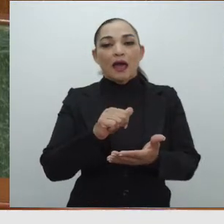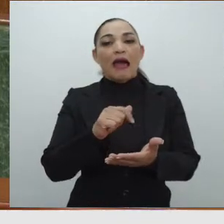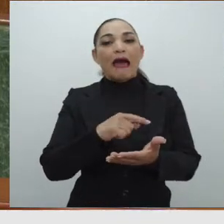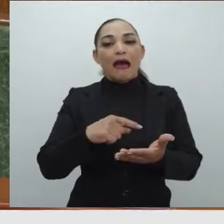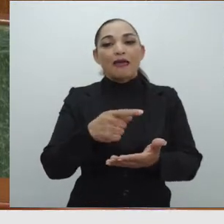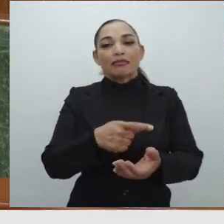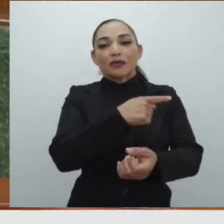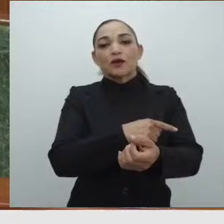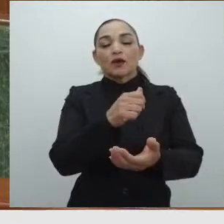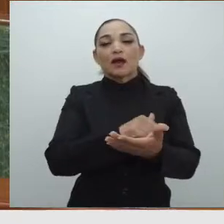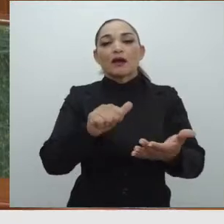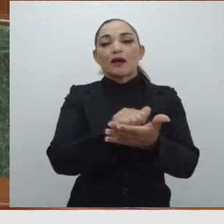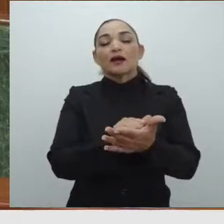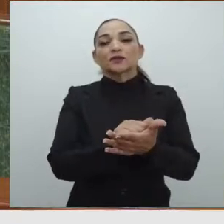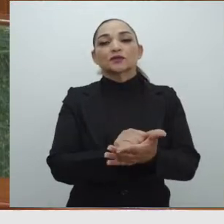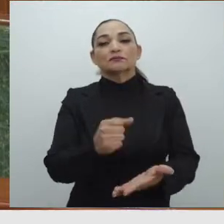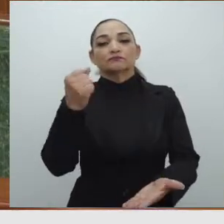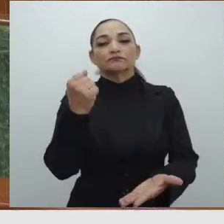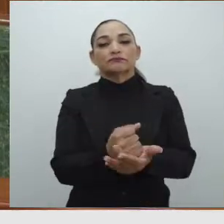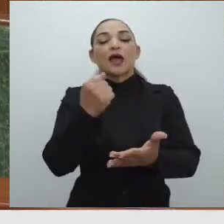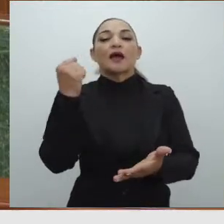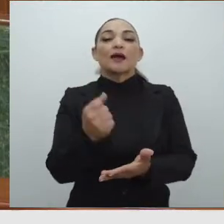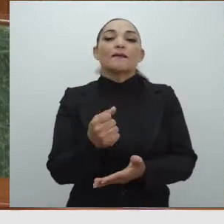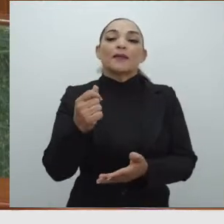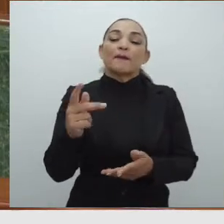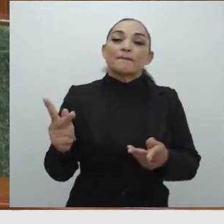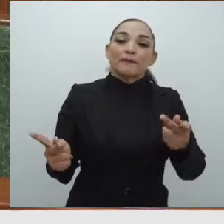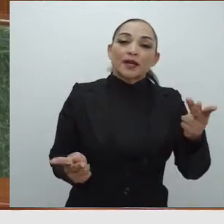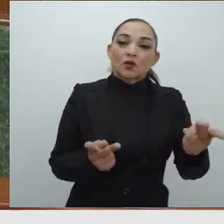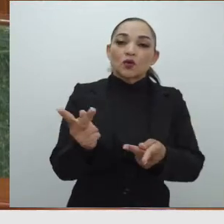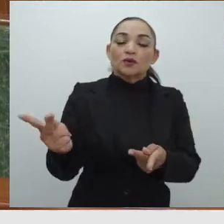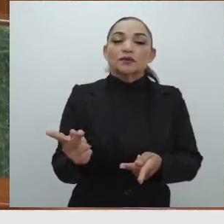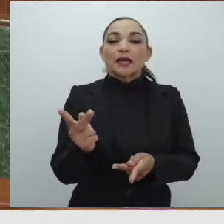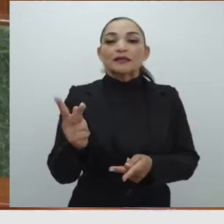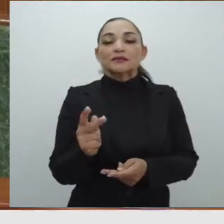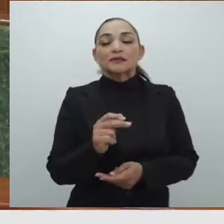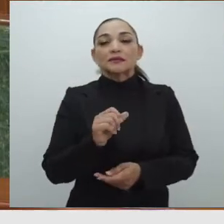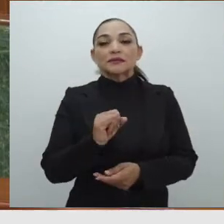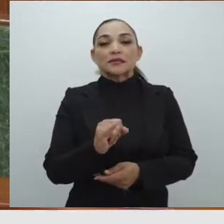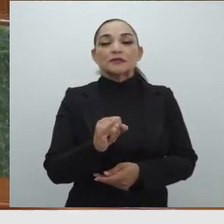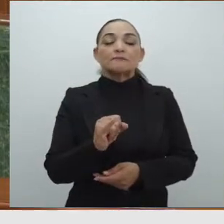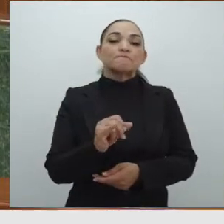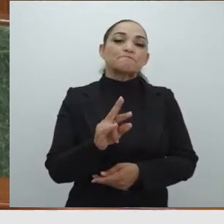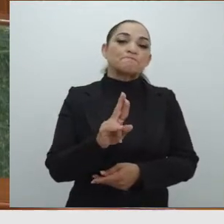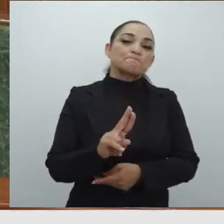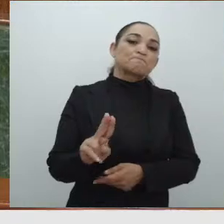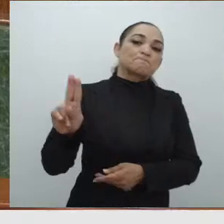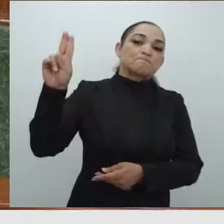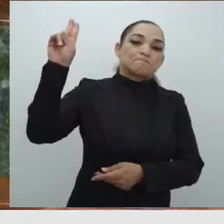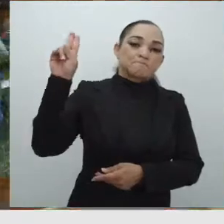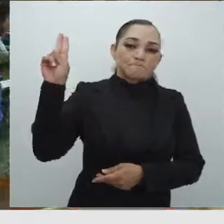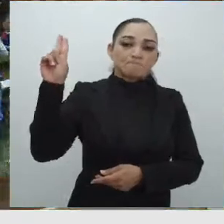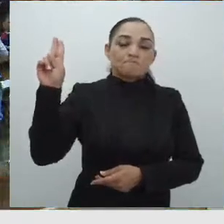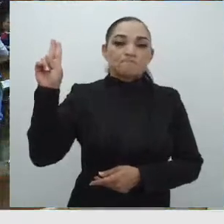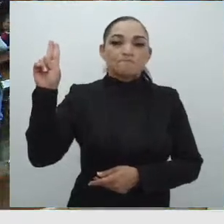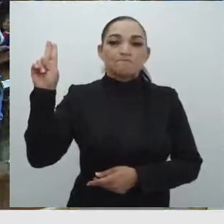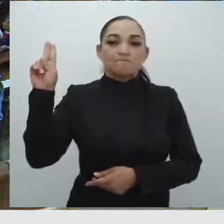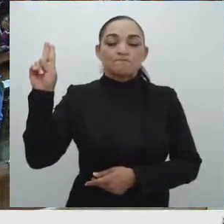se pregunta si se aprueba dicha acta. Las diputadas y los diputados que estén por la afirmativa, sírvanse en manifestarlo.